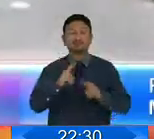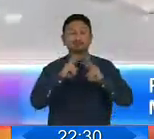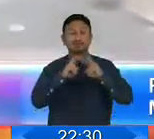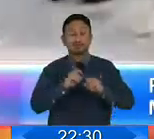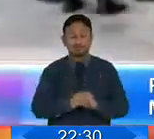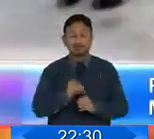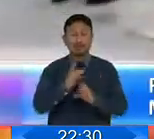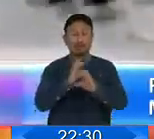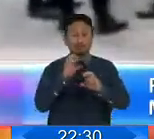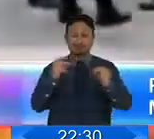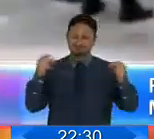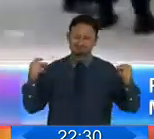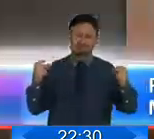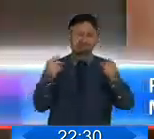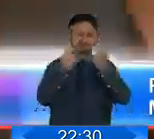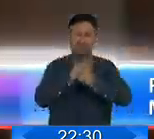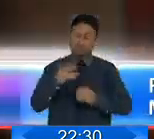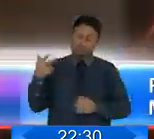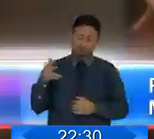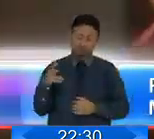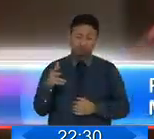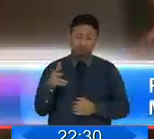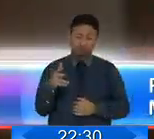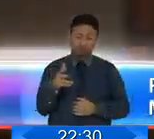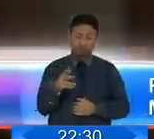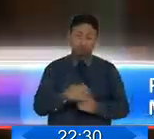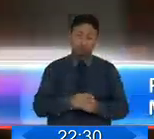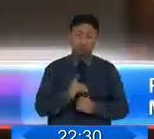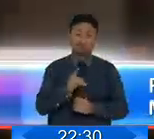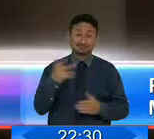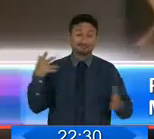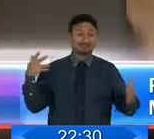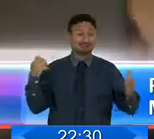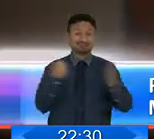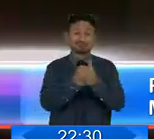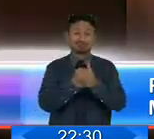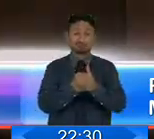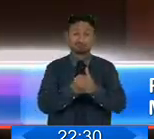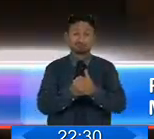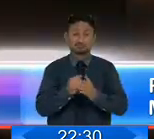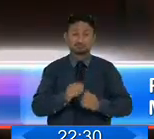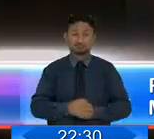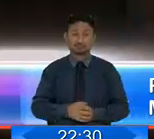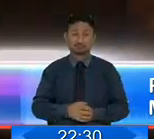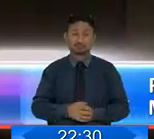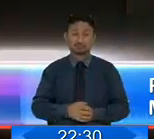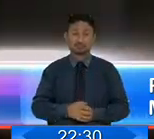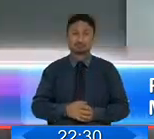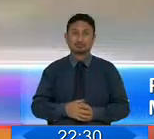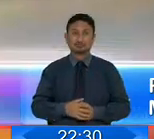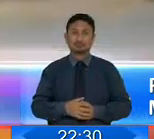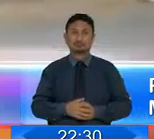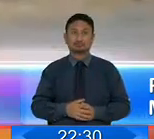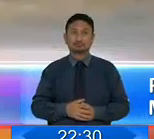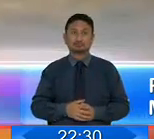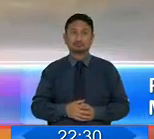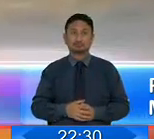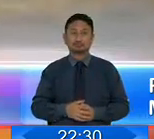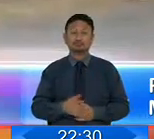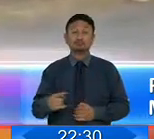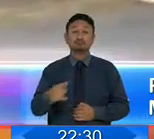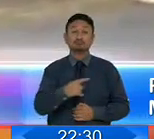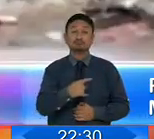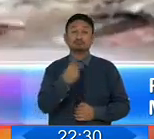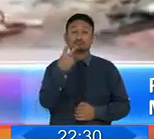bus venía a exceso de velocidad, lo que ocasionó que se estrellara de frente contra las minivans. El automotor